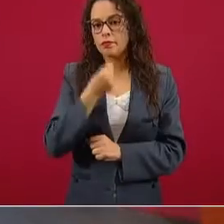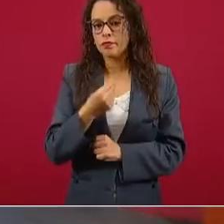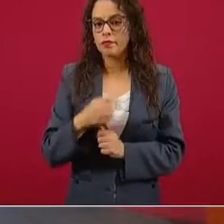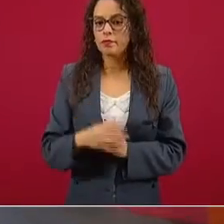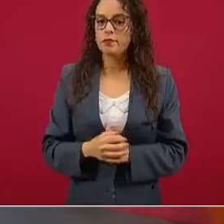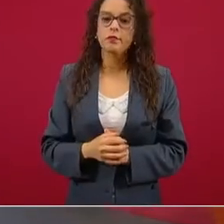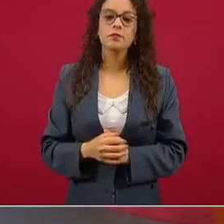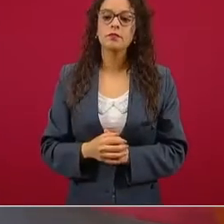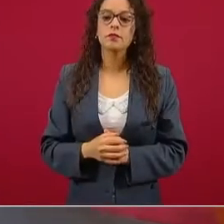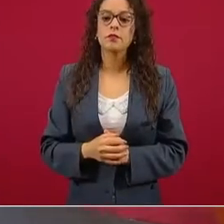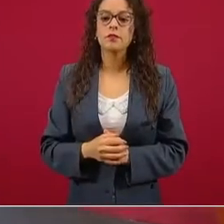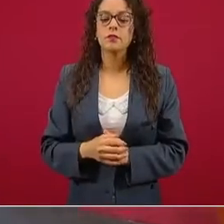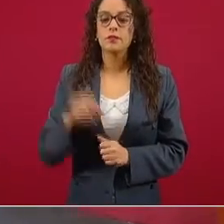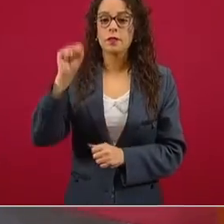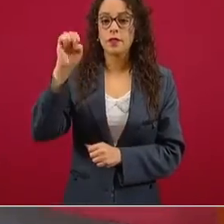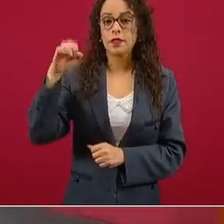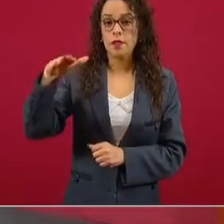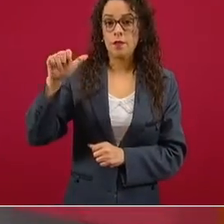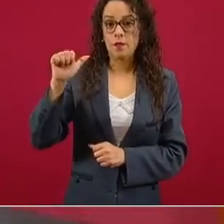Secretaría de Marina,